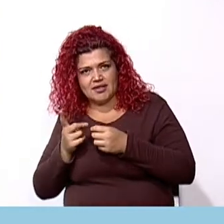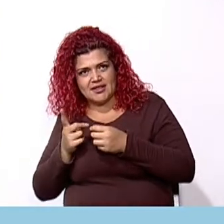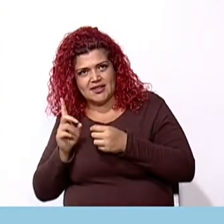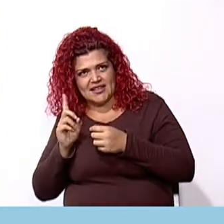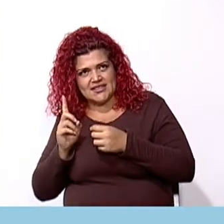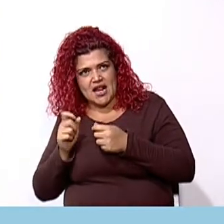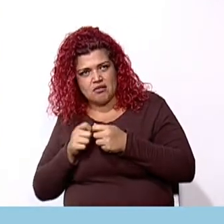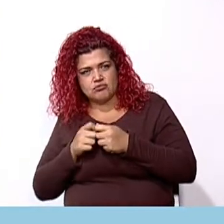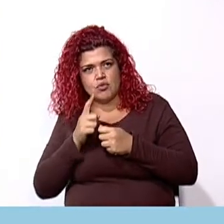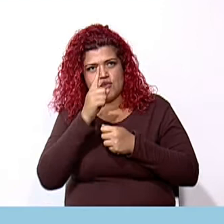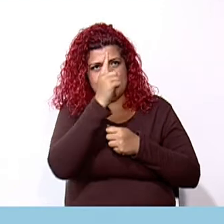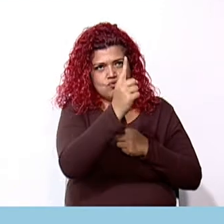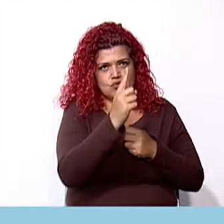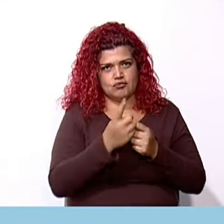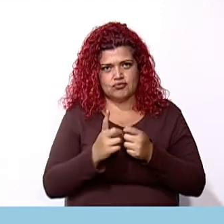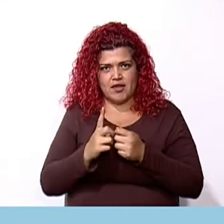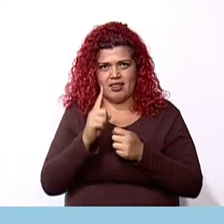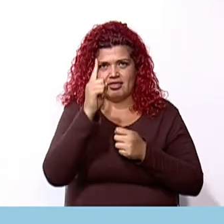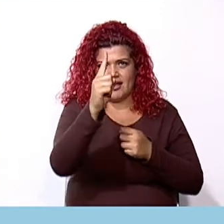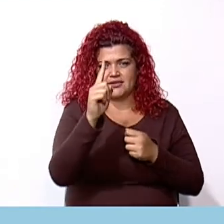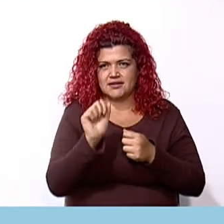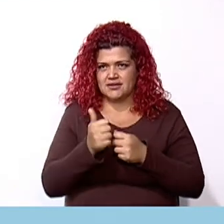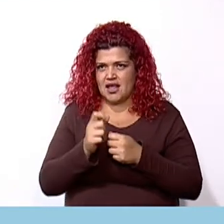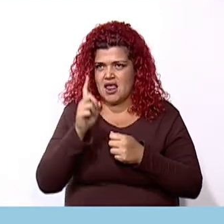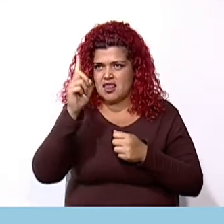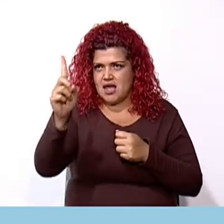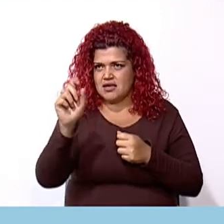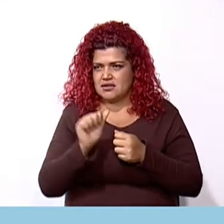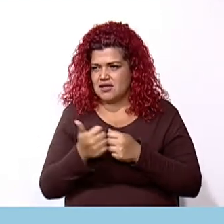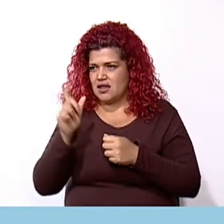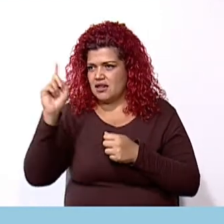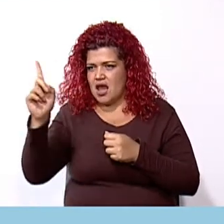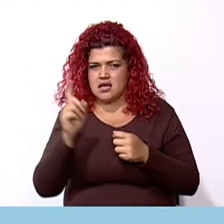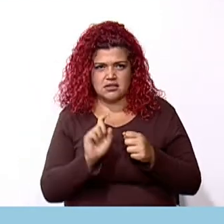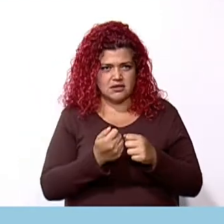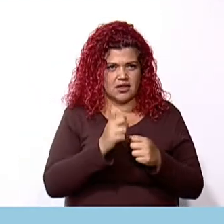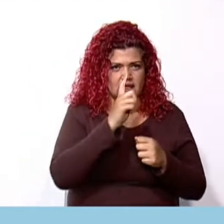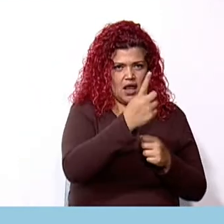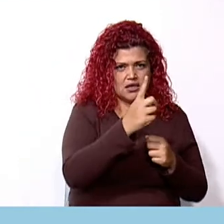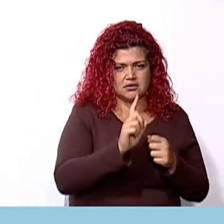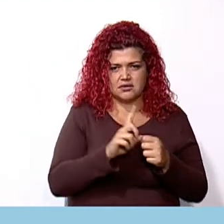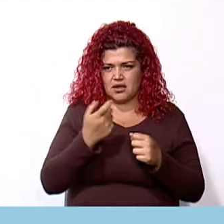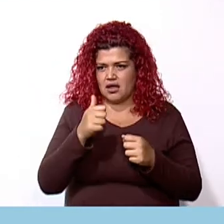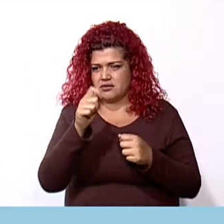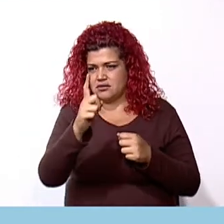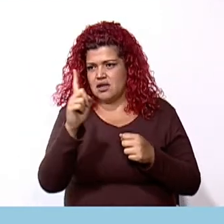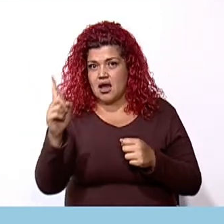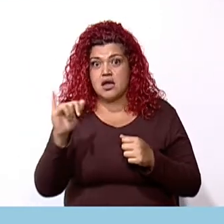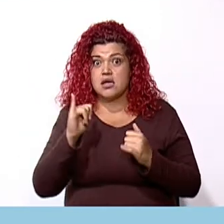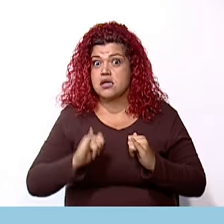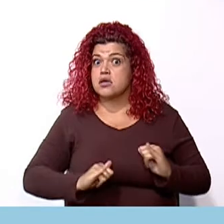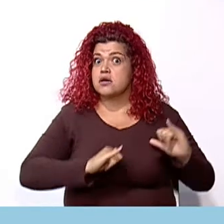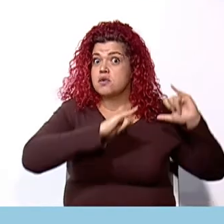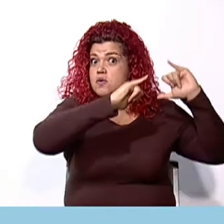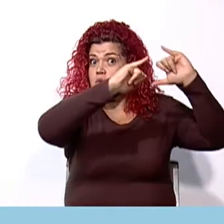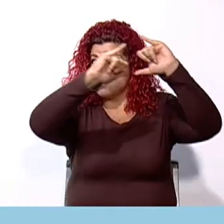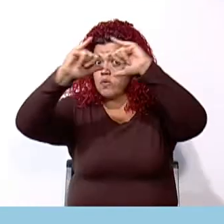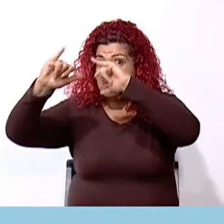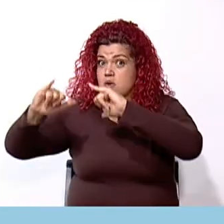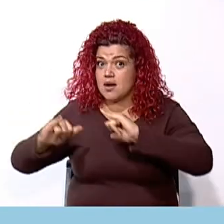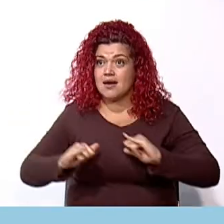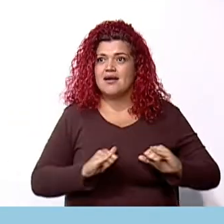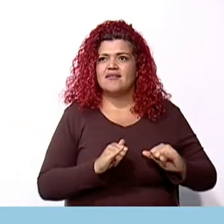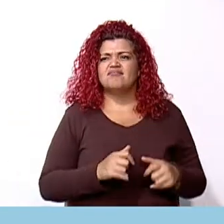Una para cada uno repartiendo de manera equitativa, a todos lo mismo.